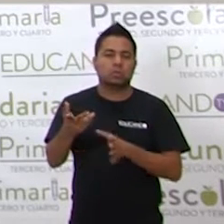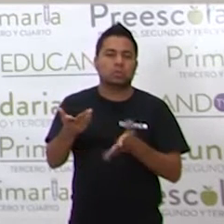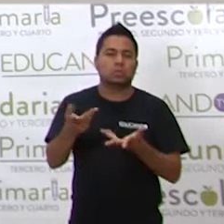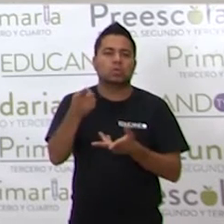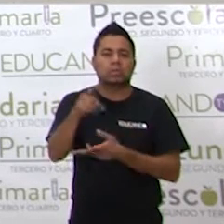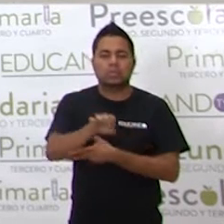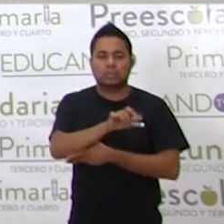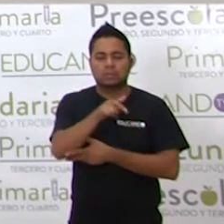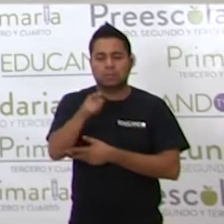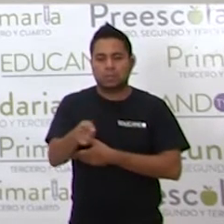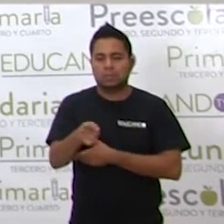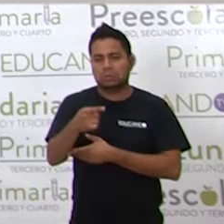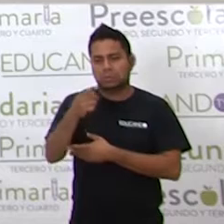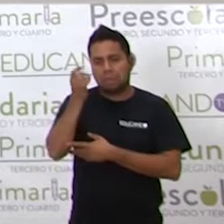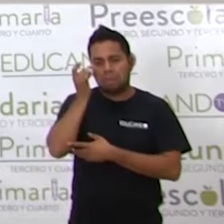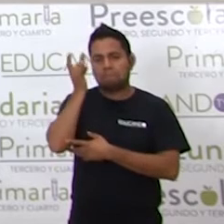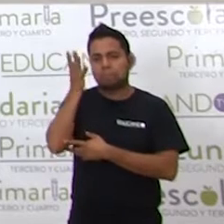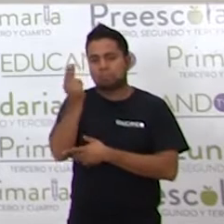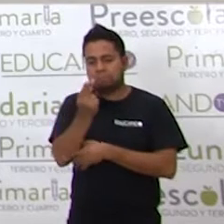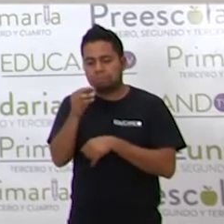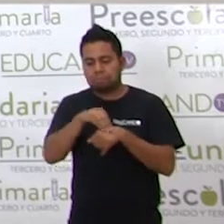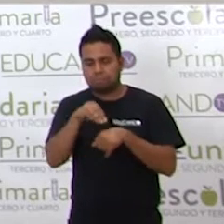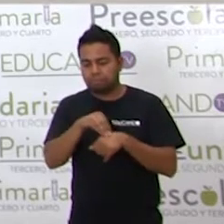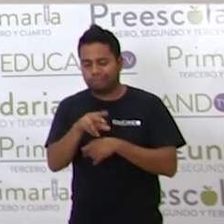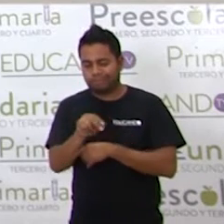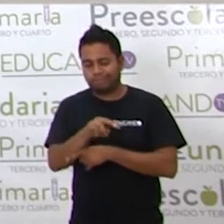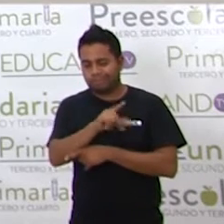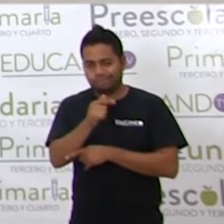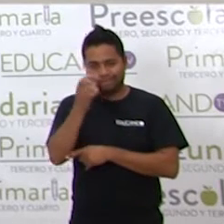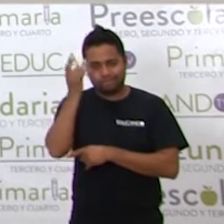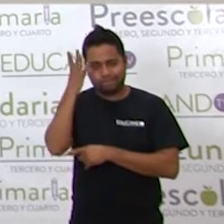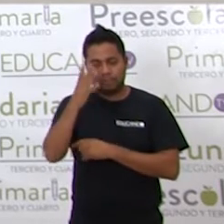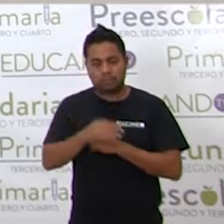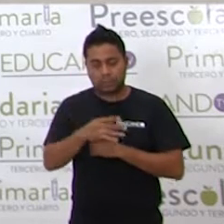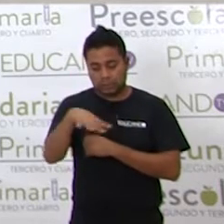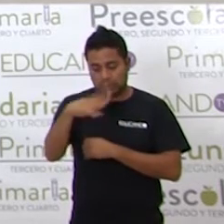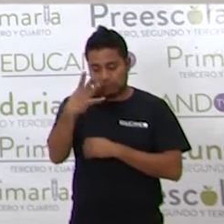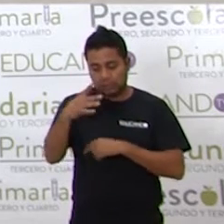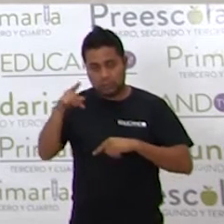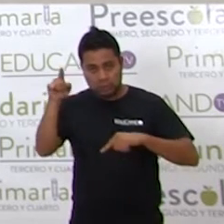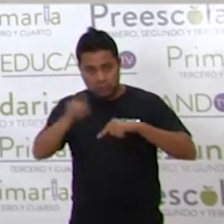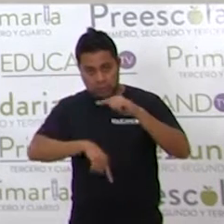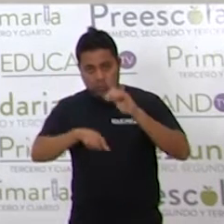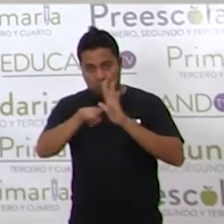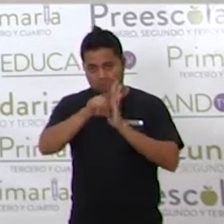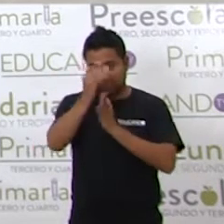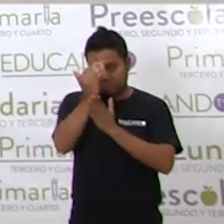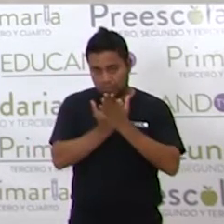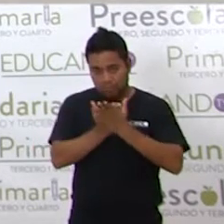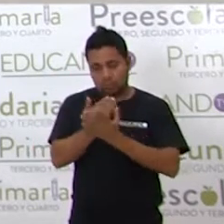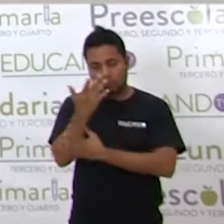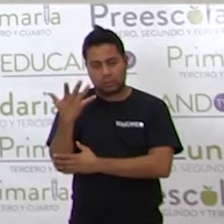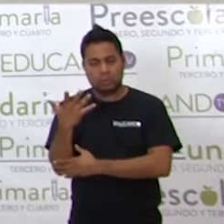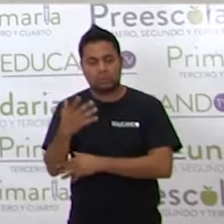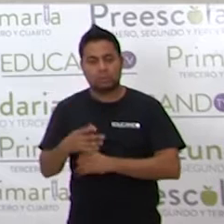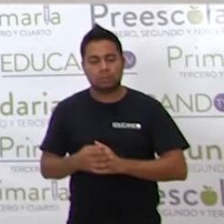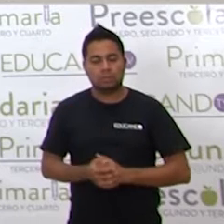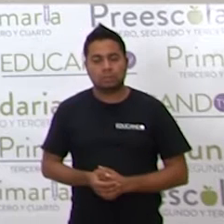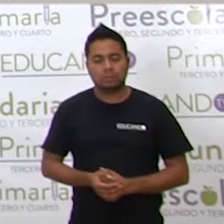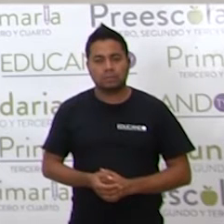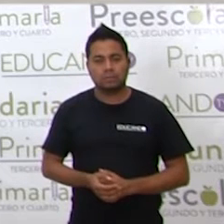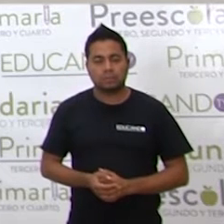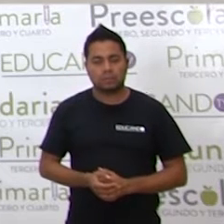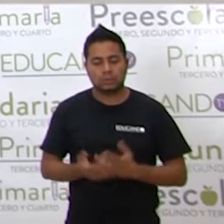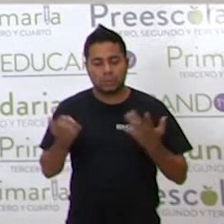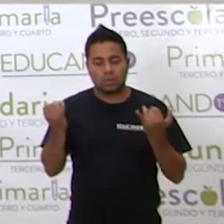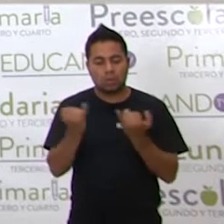va a ser necesario. Bien, a 14 le quitamos o le restamos 5, nos